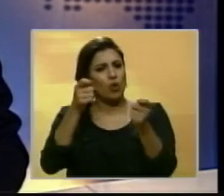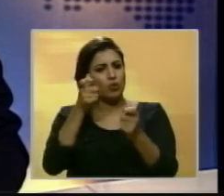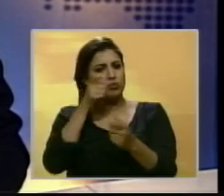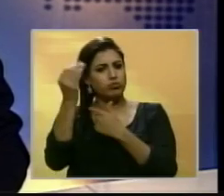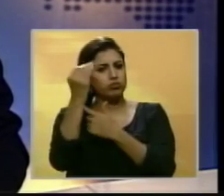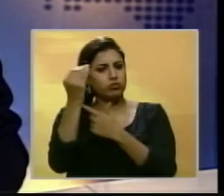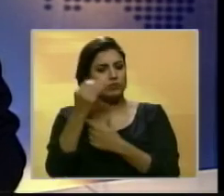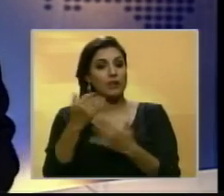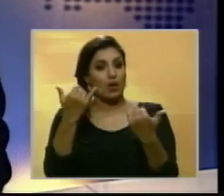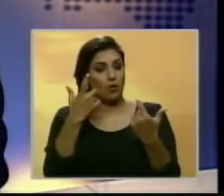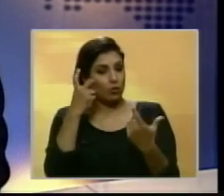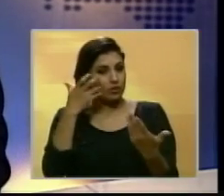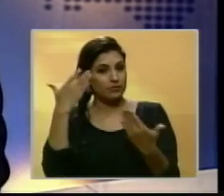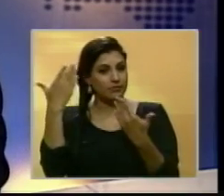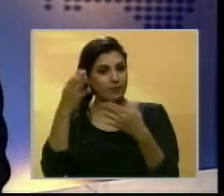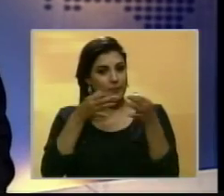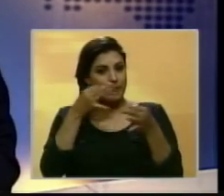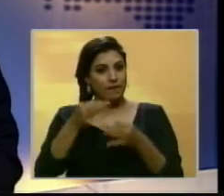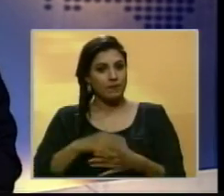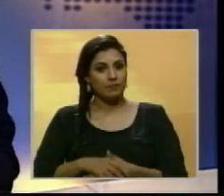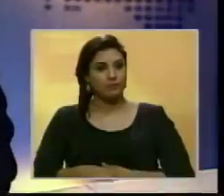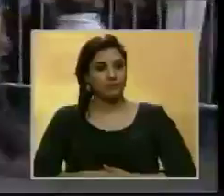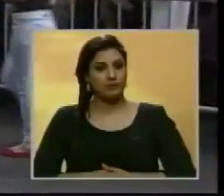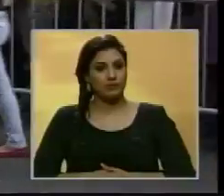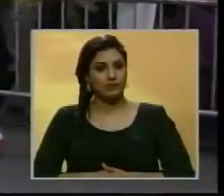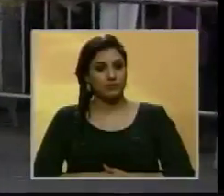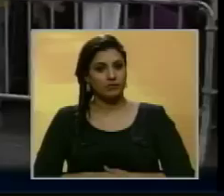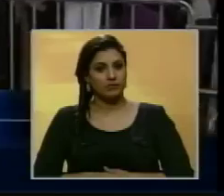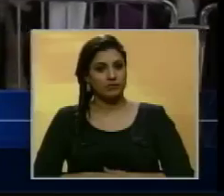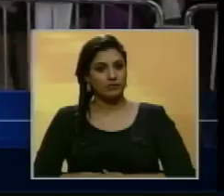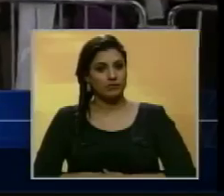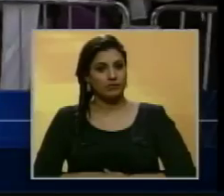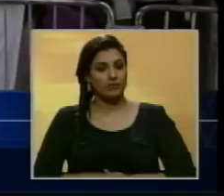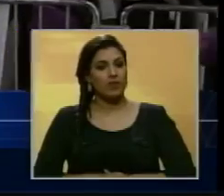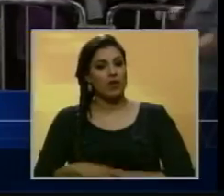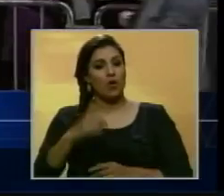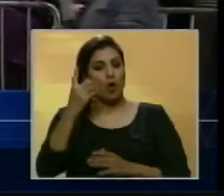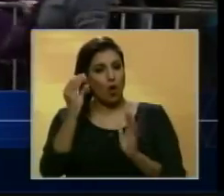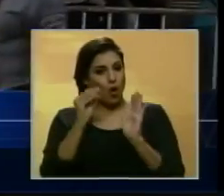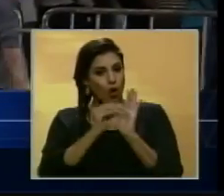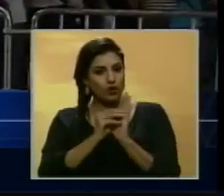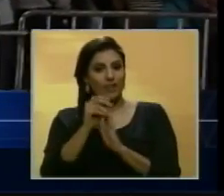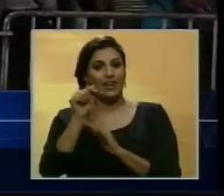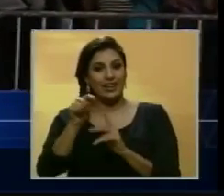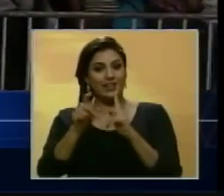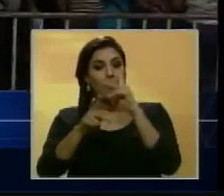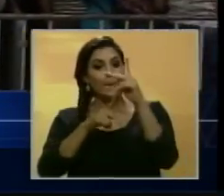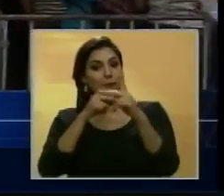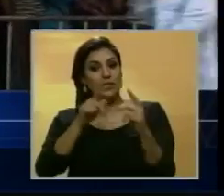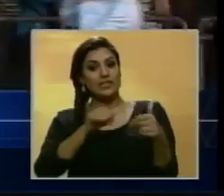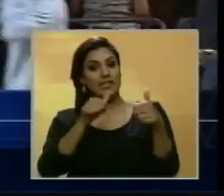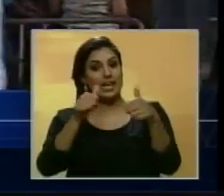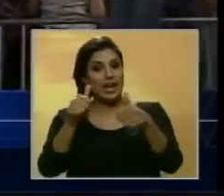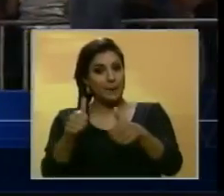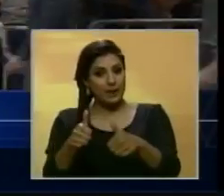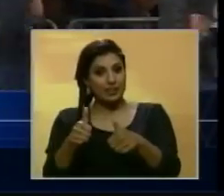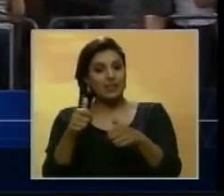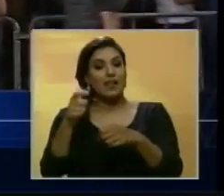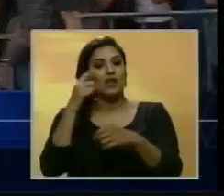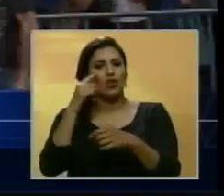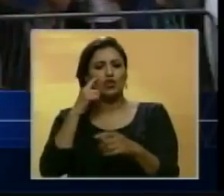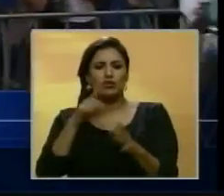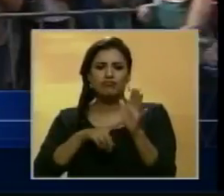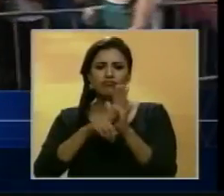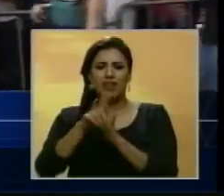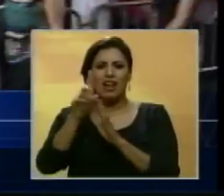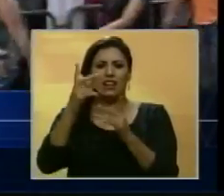de protección. Vamos a escuchar parte de sus declaraciones. Una vez más, desde que este proceso se inició, hemos visto el